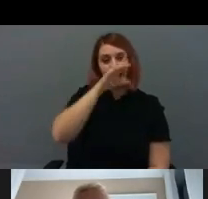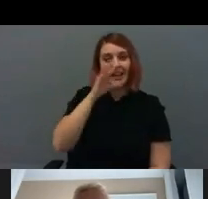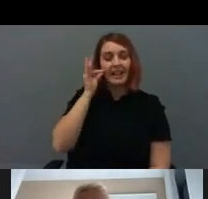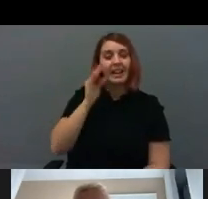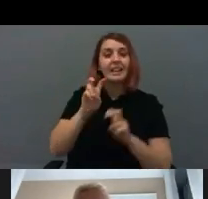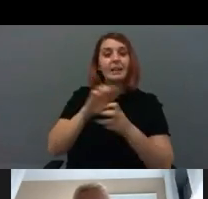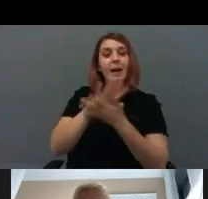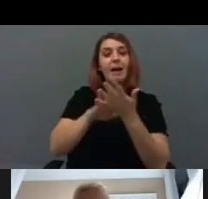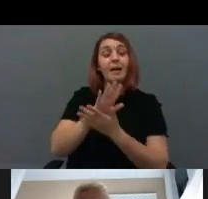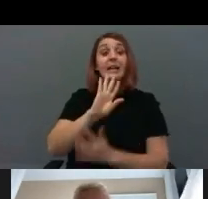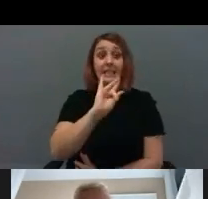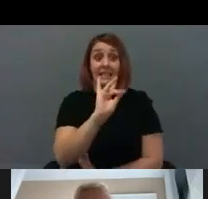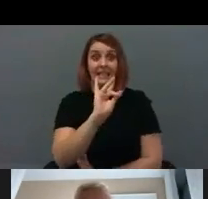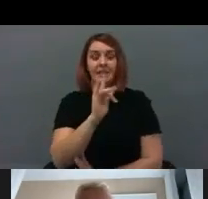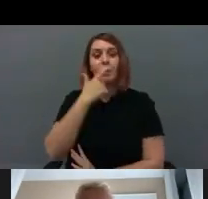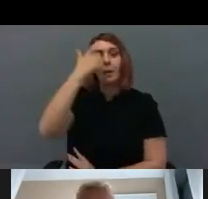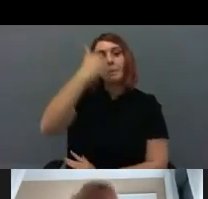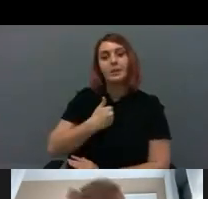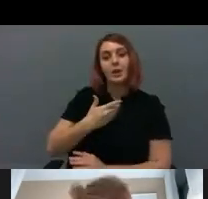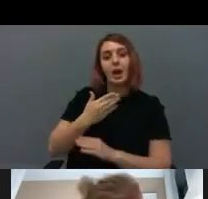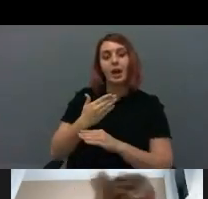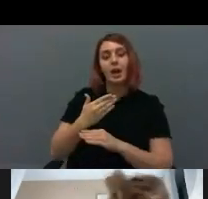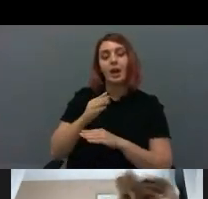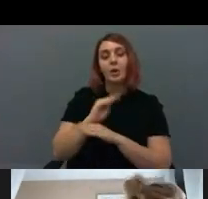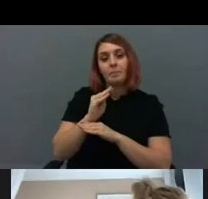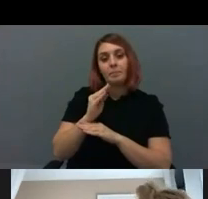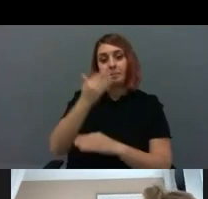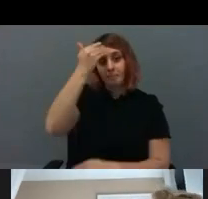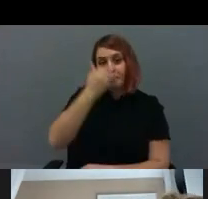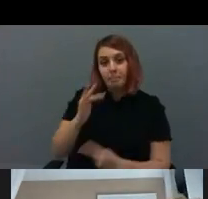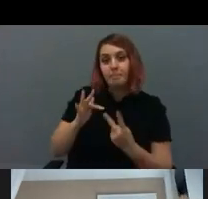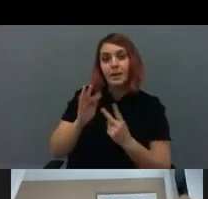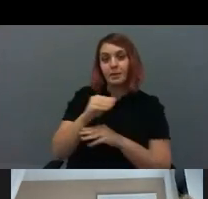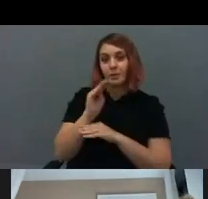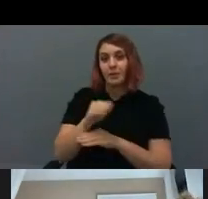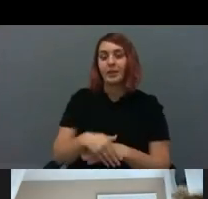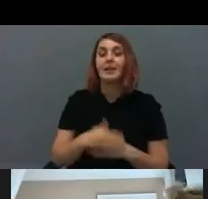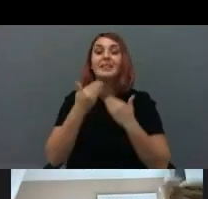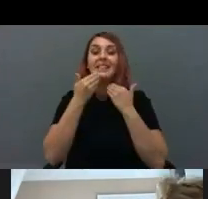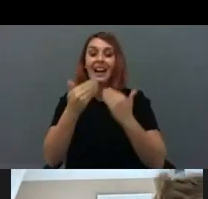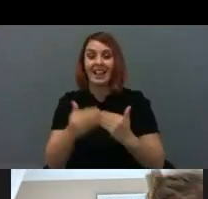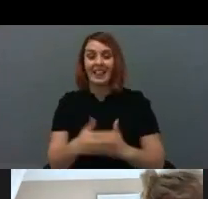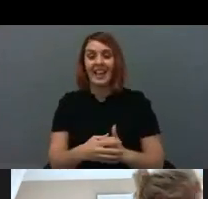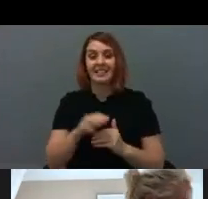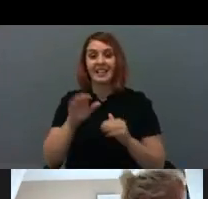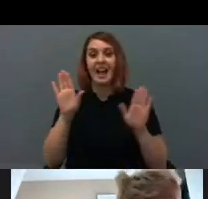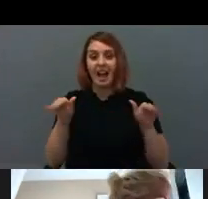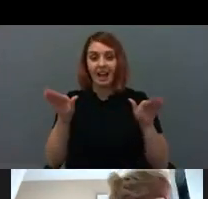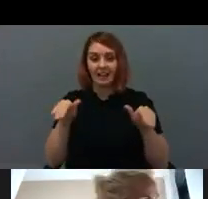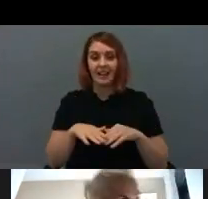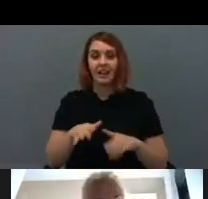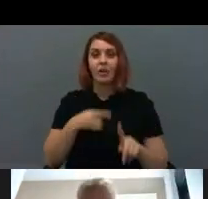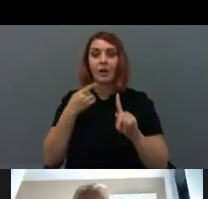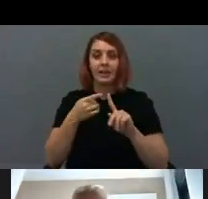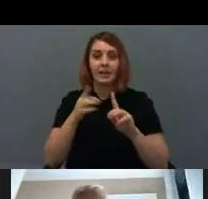planteabas como persona cuidadora con parálisis cerebral. Muchísimas gracias, Ángeles, por hacer